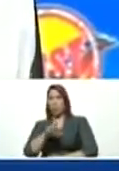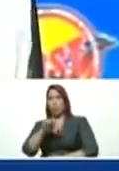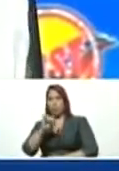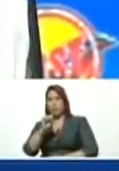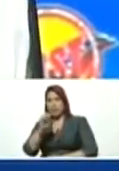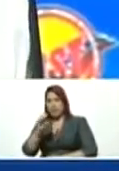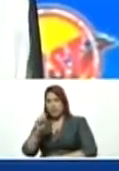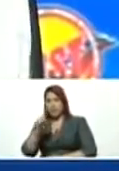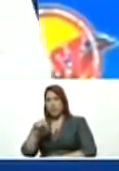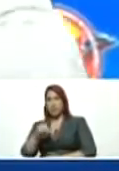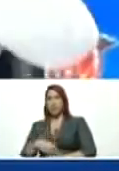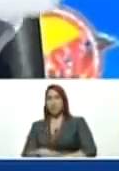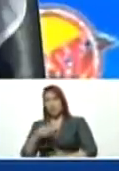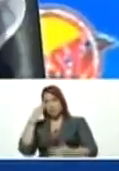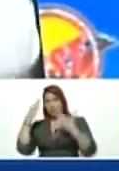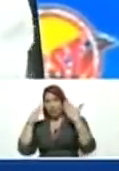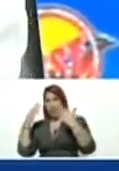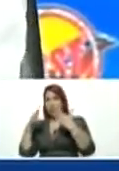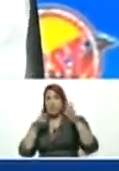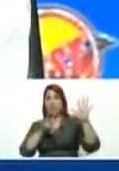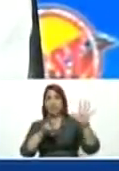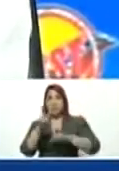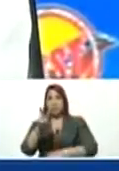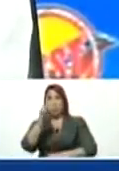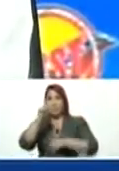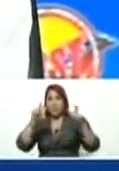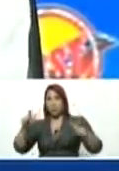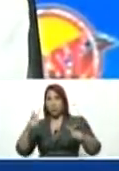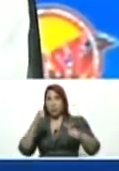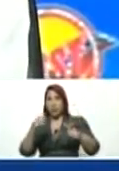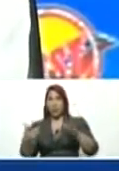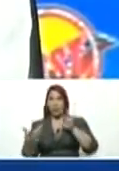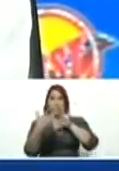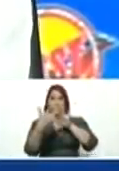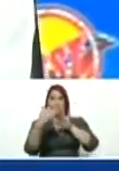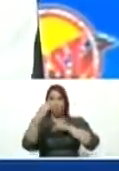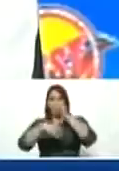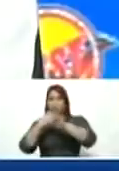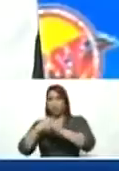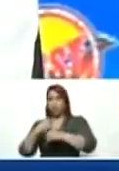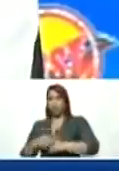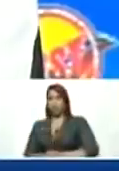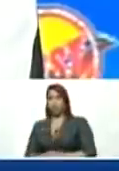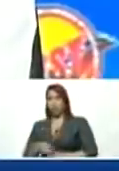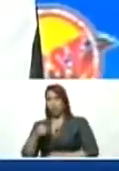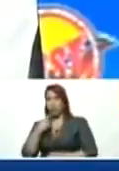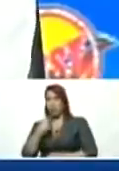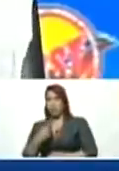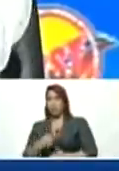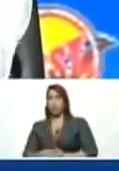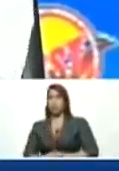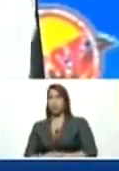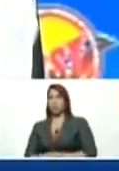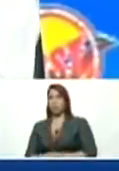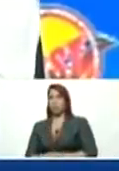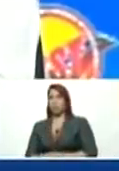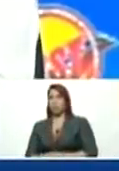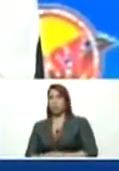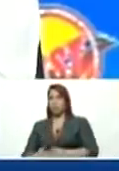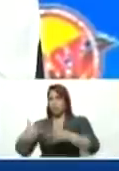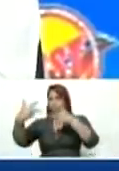saludar a 72 personas que están conectadas internacionalmente como usted no lo pidió por la vía de